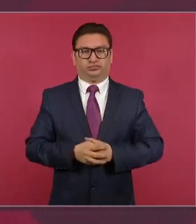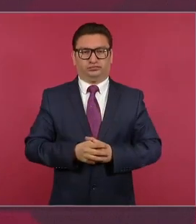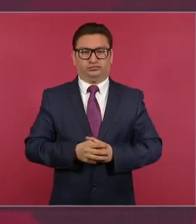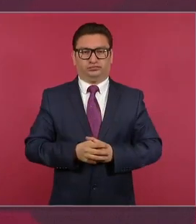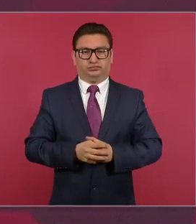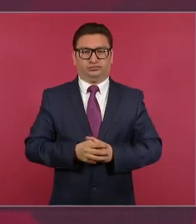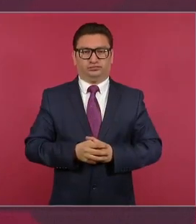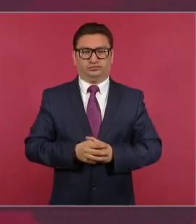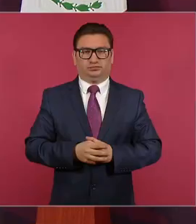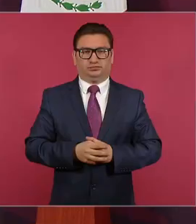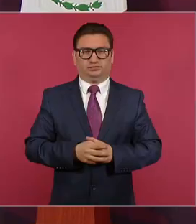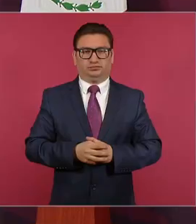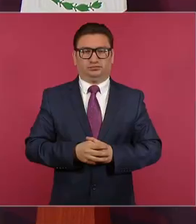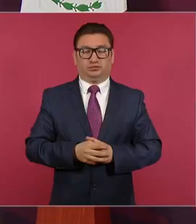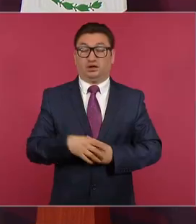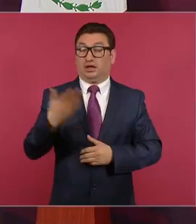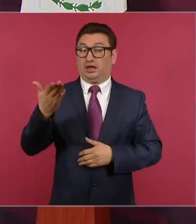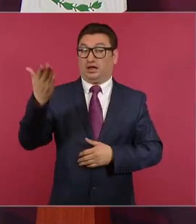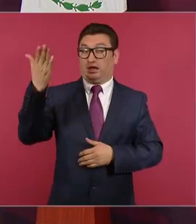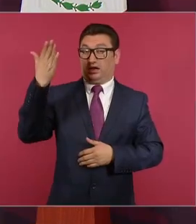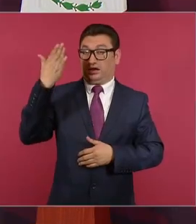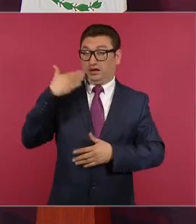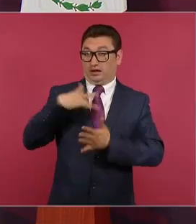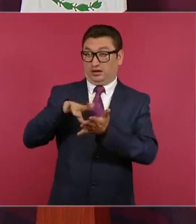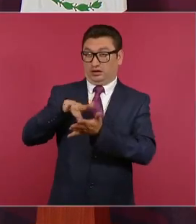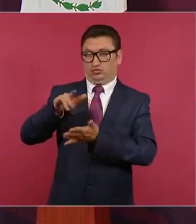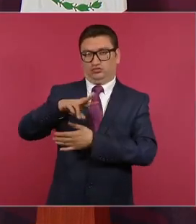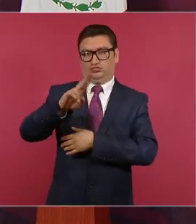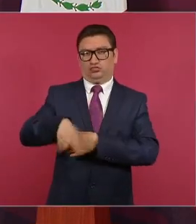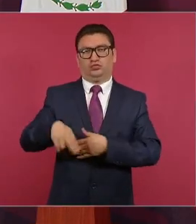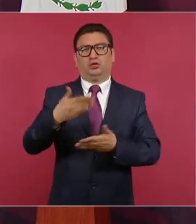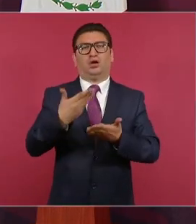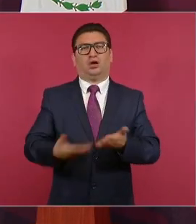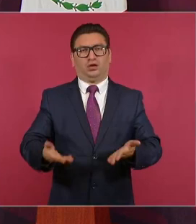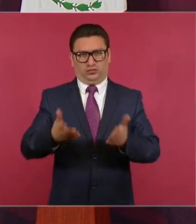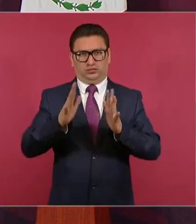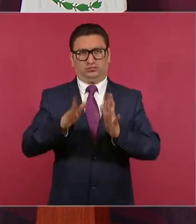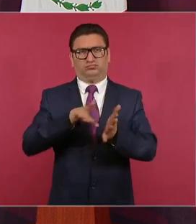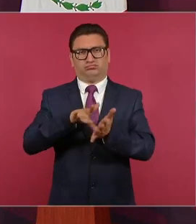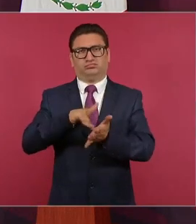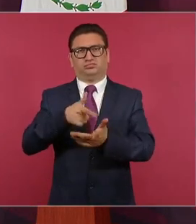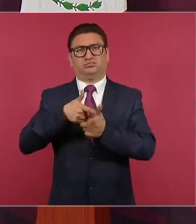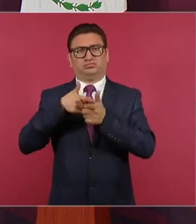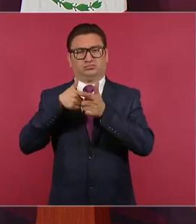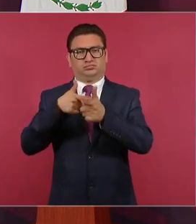como nunca, y lo vamos a seguir haciendo.